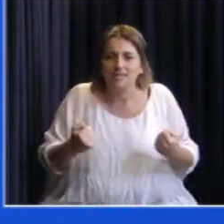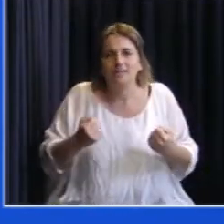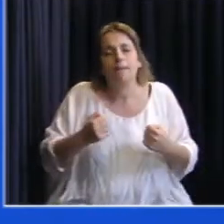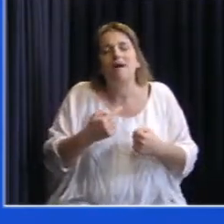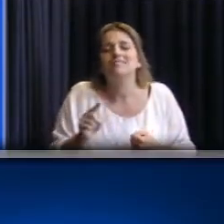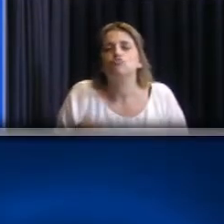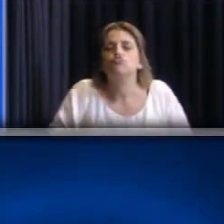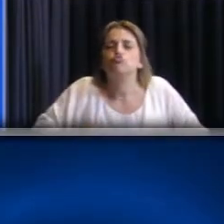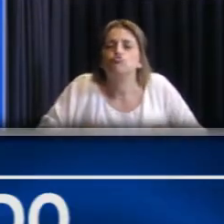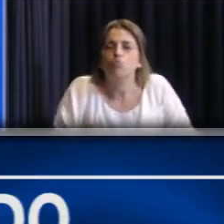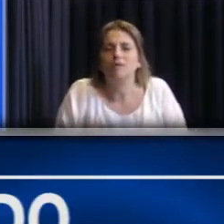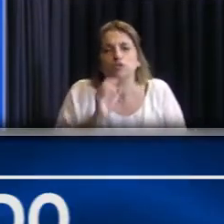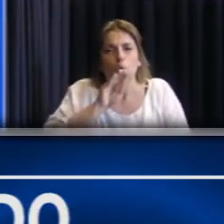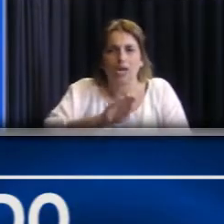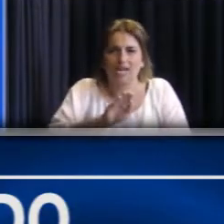clases